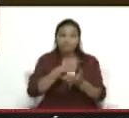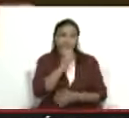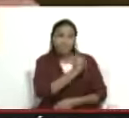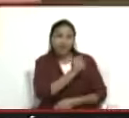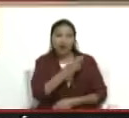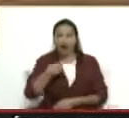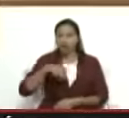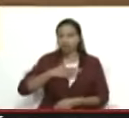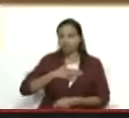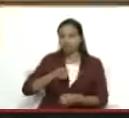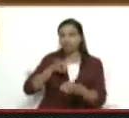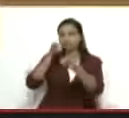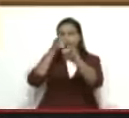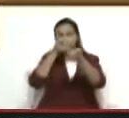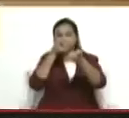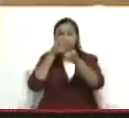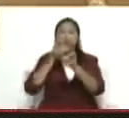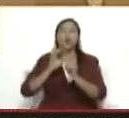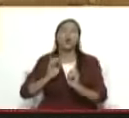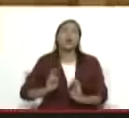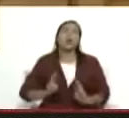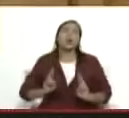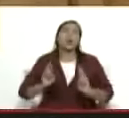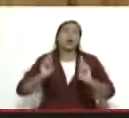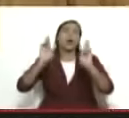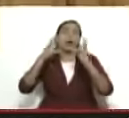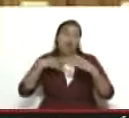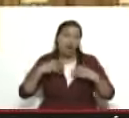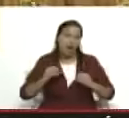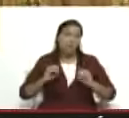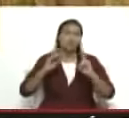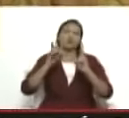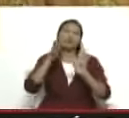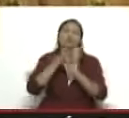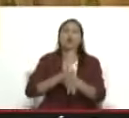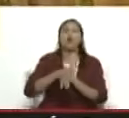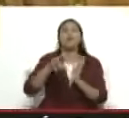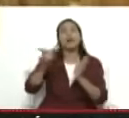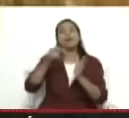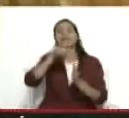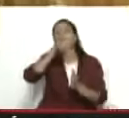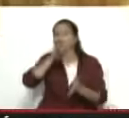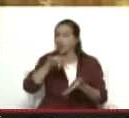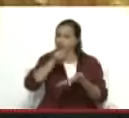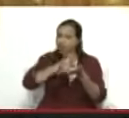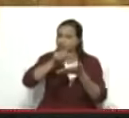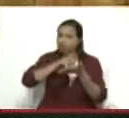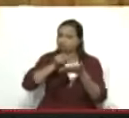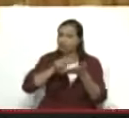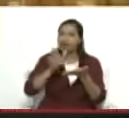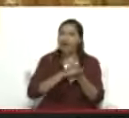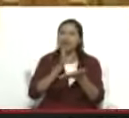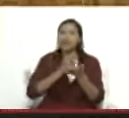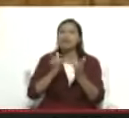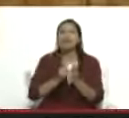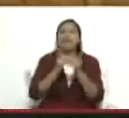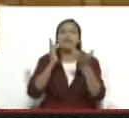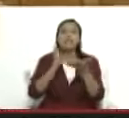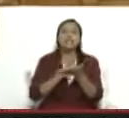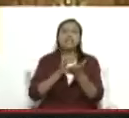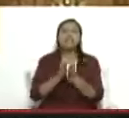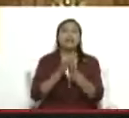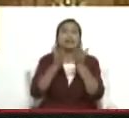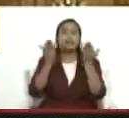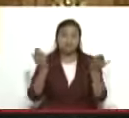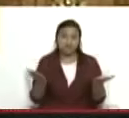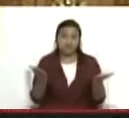Ojalá tengamos la oportunidad de reeditar este libro, hermano presidente. Se llama Los documentos